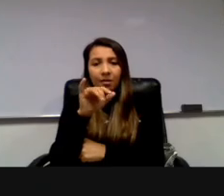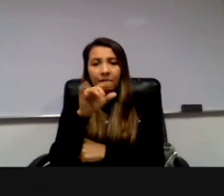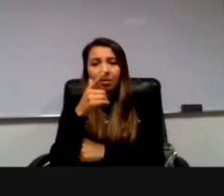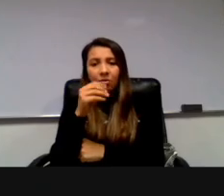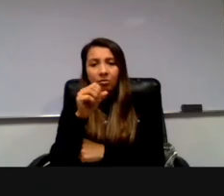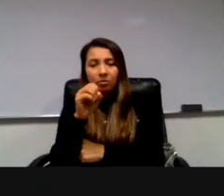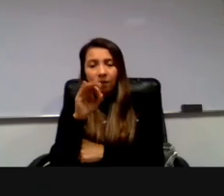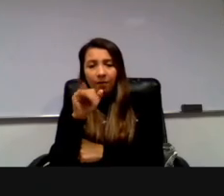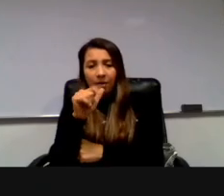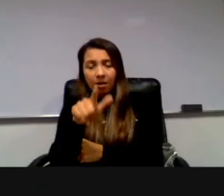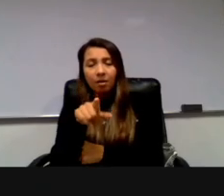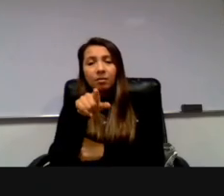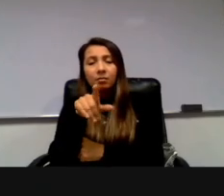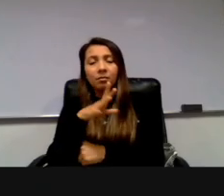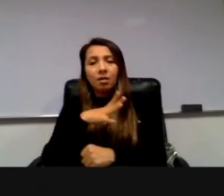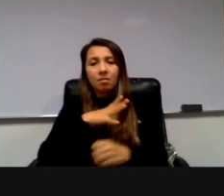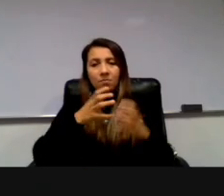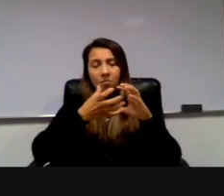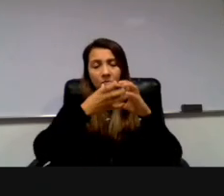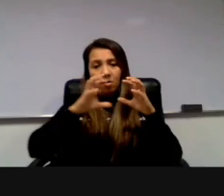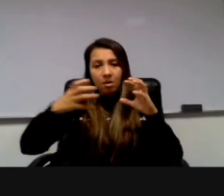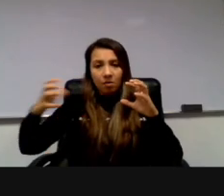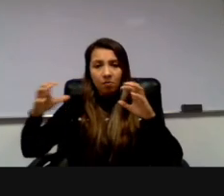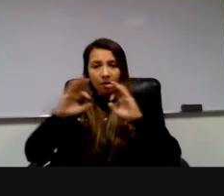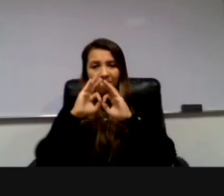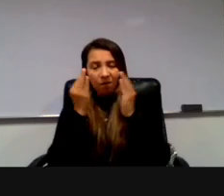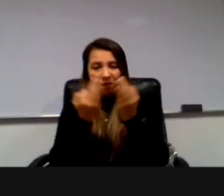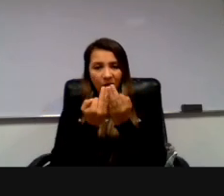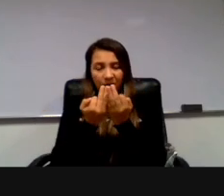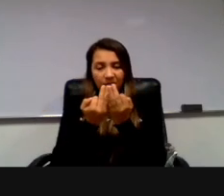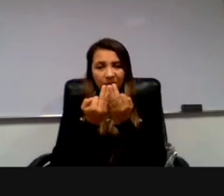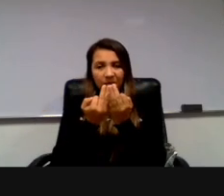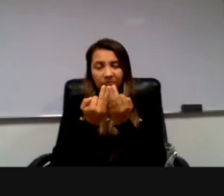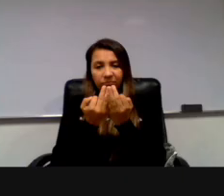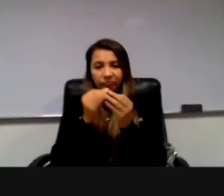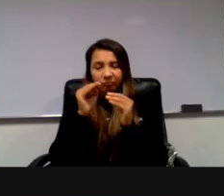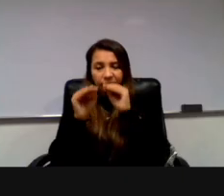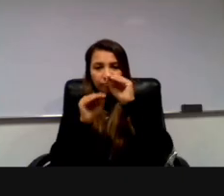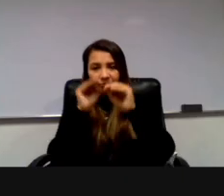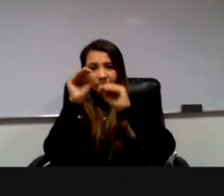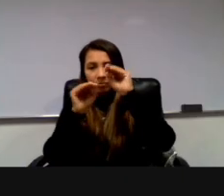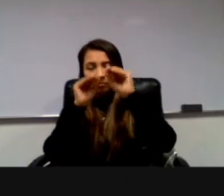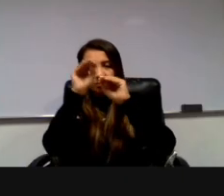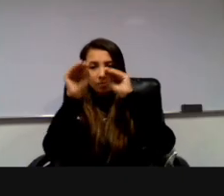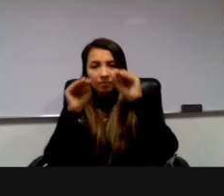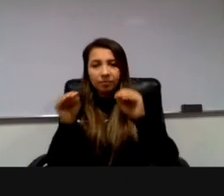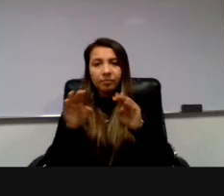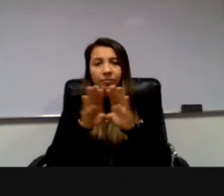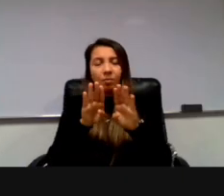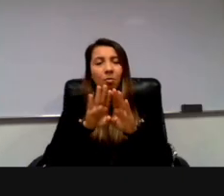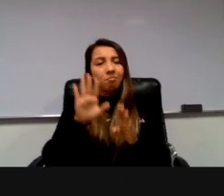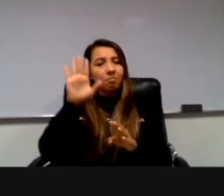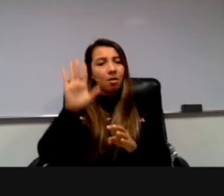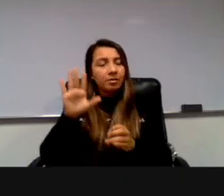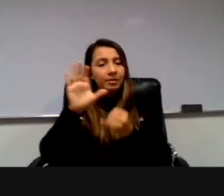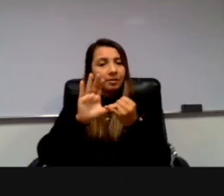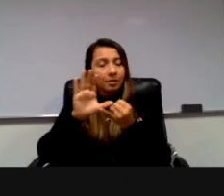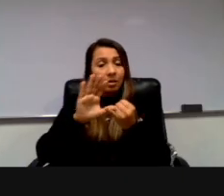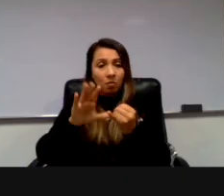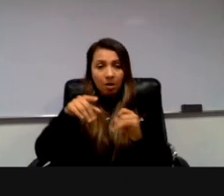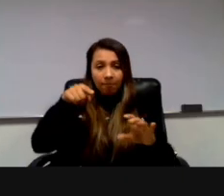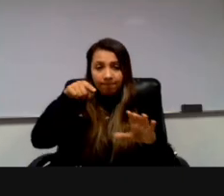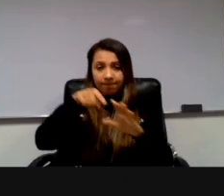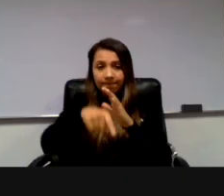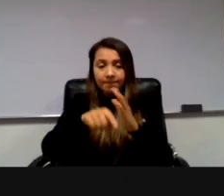estructura secundaria, que es esta molécula muy compleja que está en el corazón, digámoslo así, de todas las células, que se encarga de